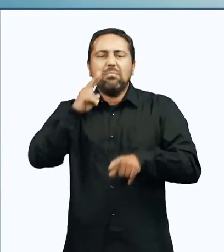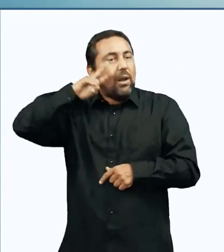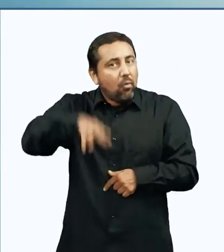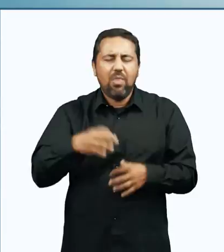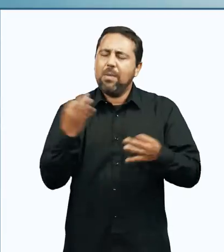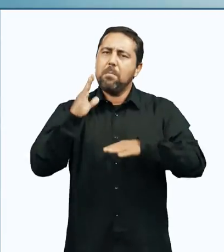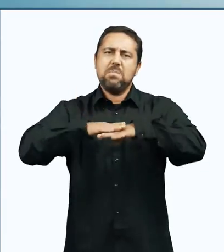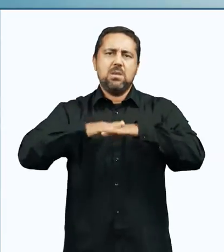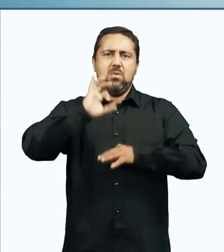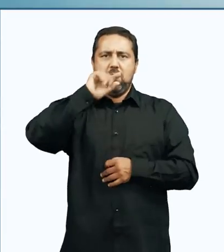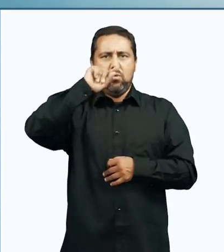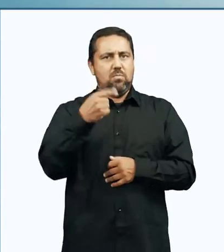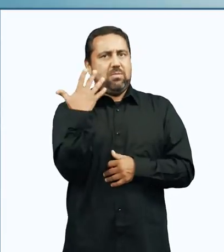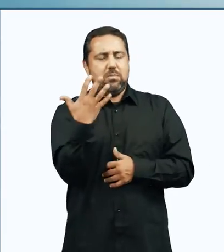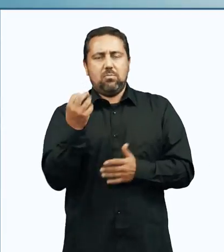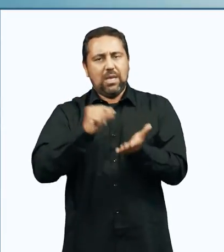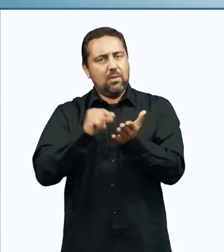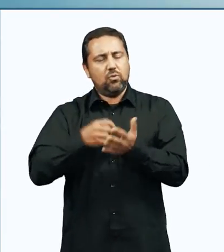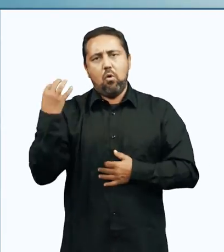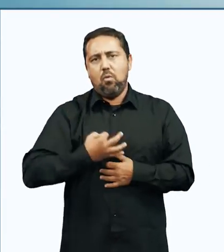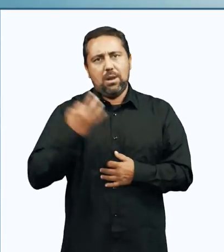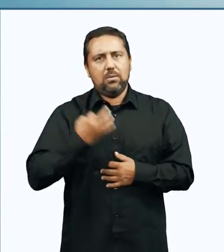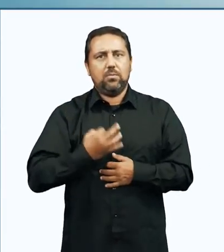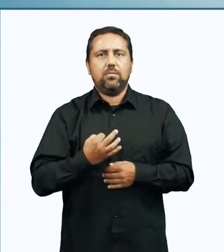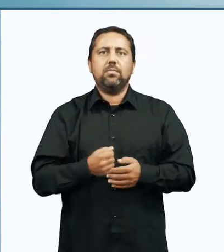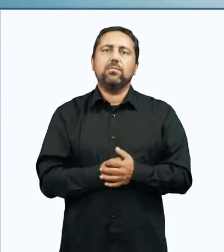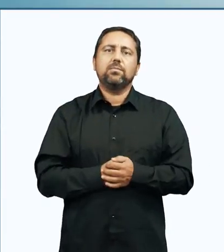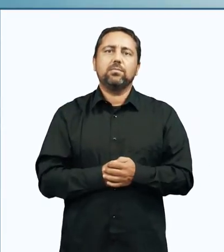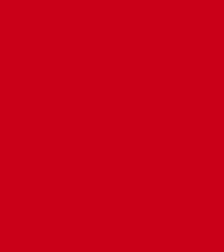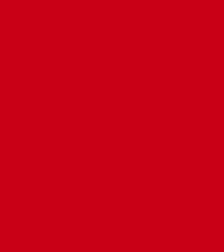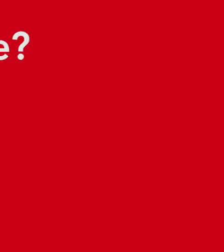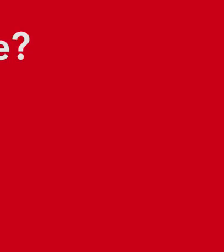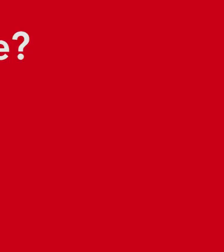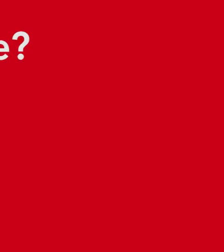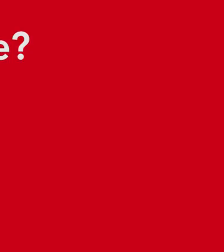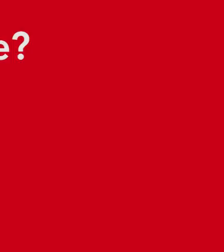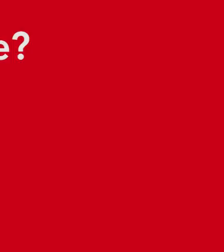créditos para rack aunque el estudiante ya tuviera los 67 s necesarios